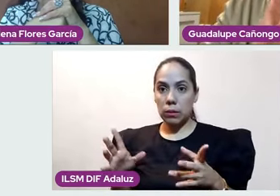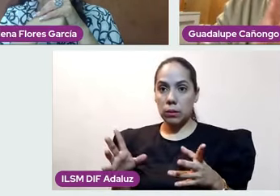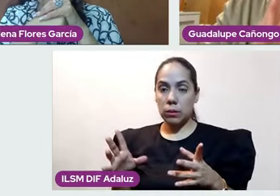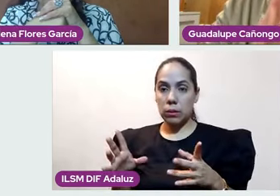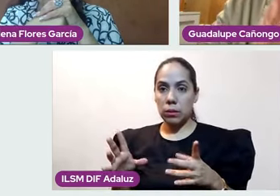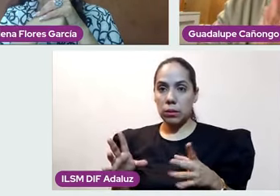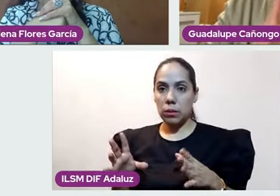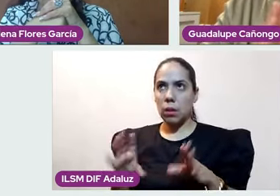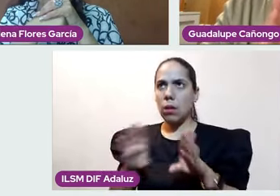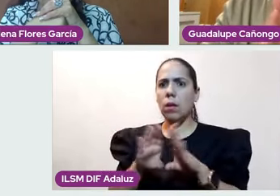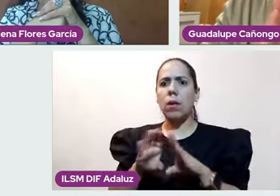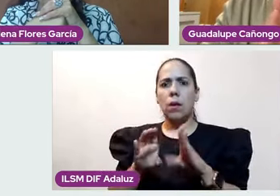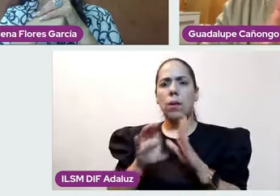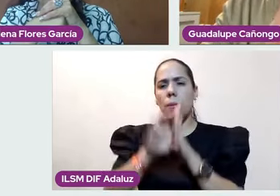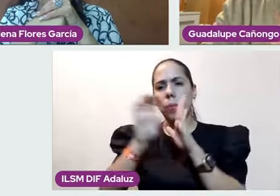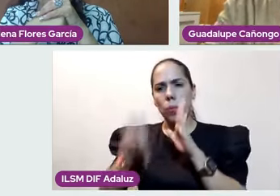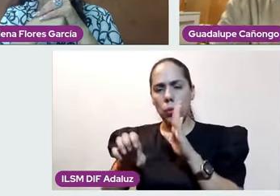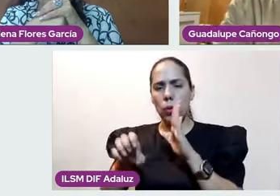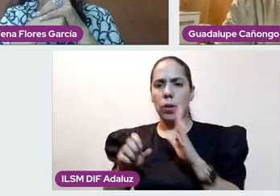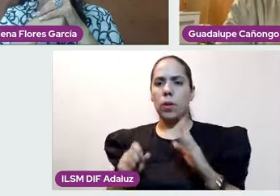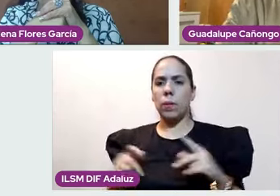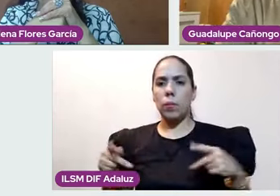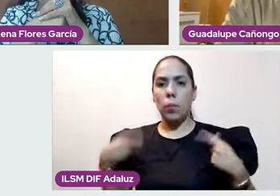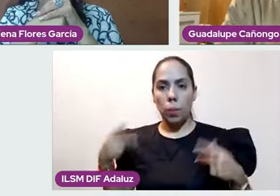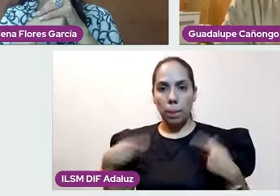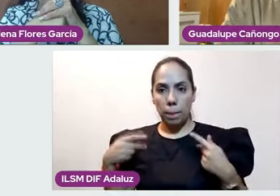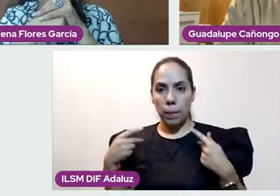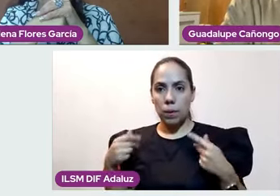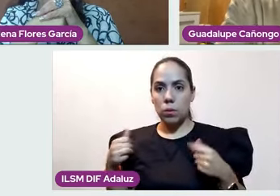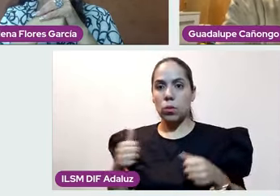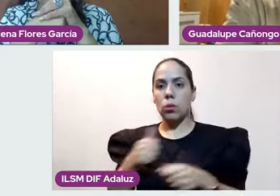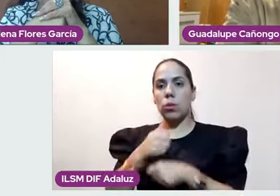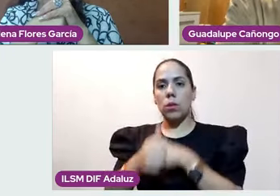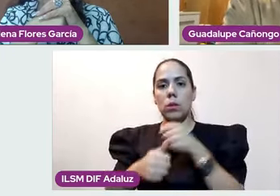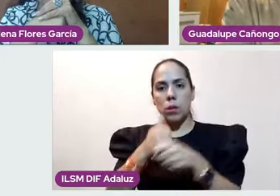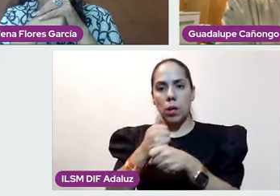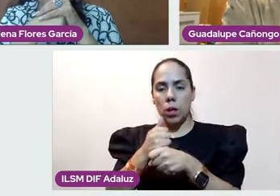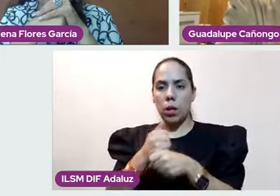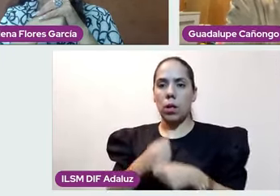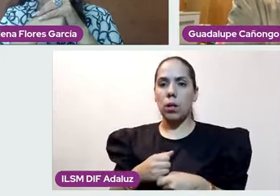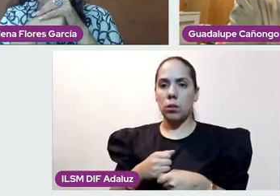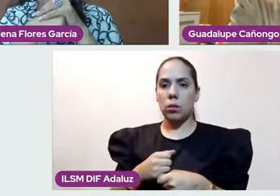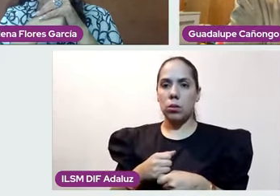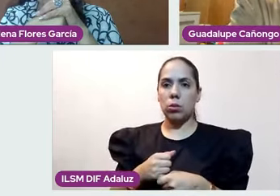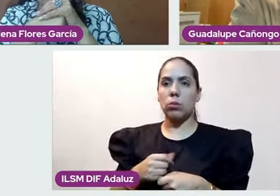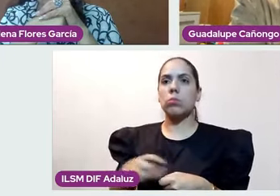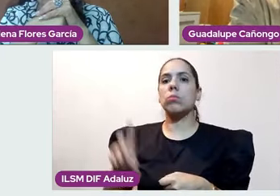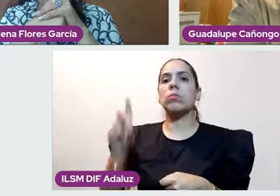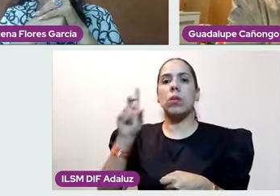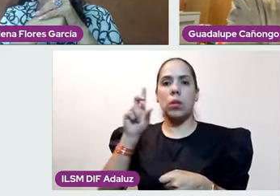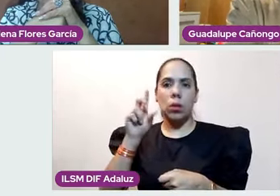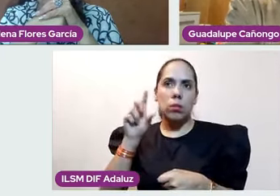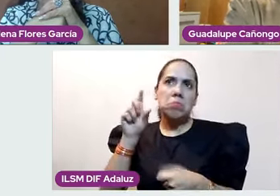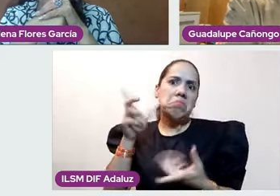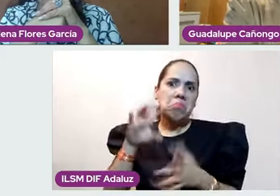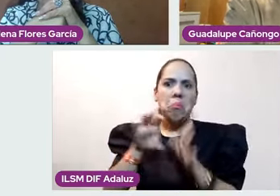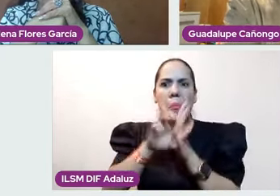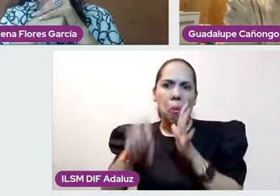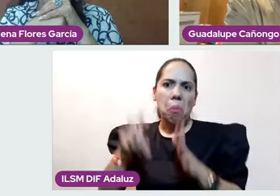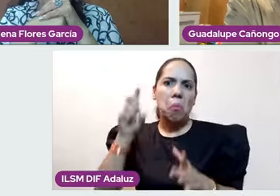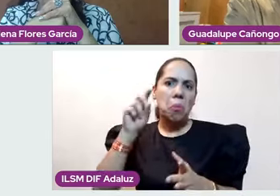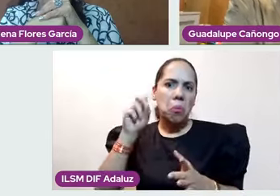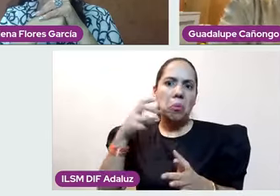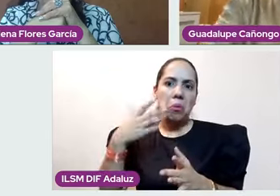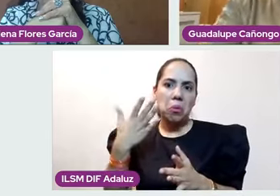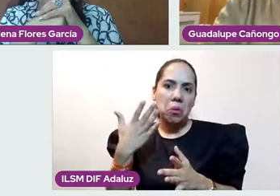a los 50 aprende distinto de la generación que tiene entre 30 y 40, de los que tienen entre 20 y 30 y